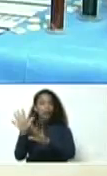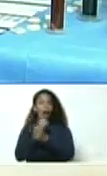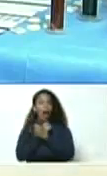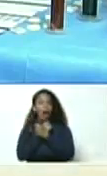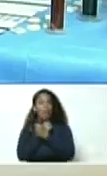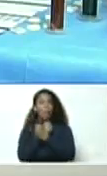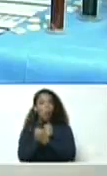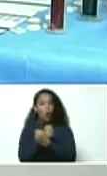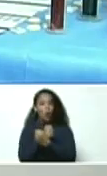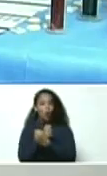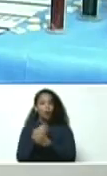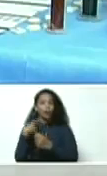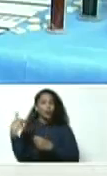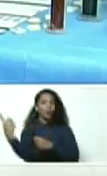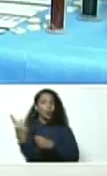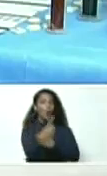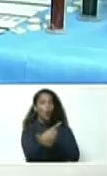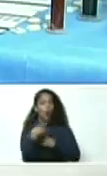los unos a los otros.